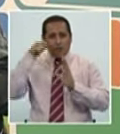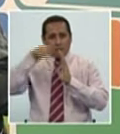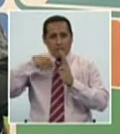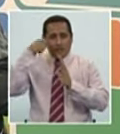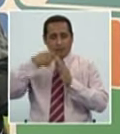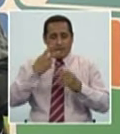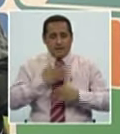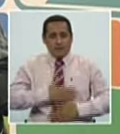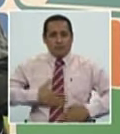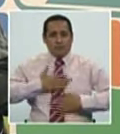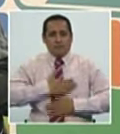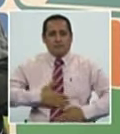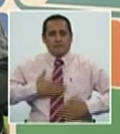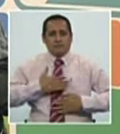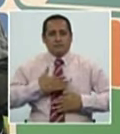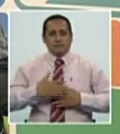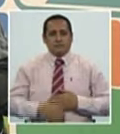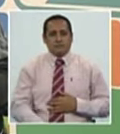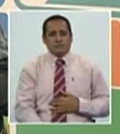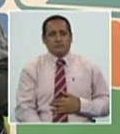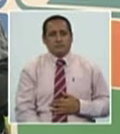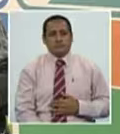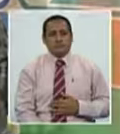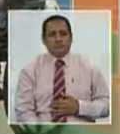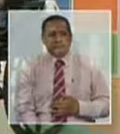Los dejamos con un video para que lo disfruten.